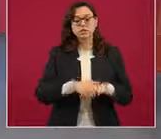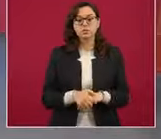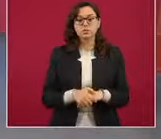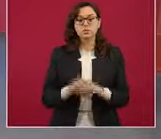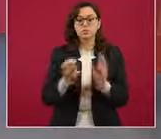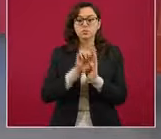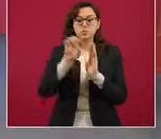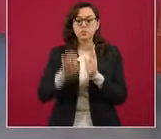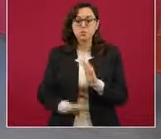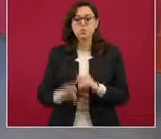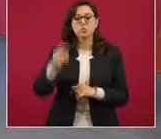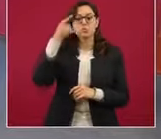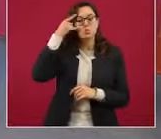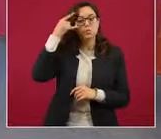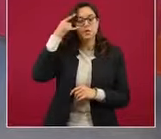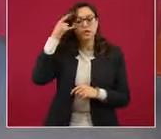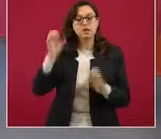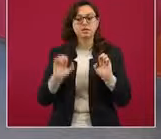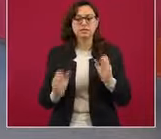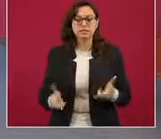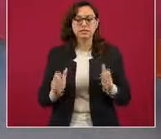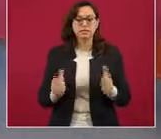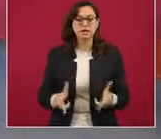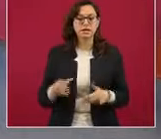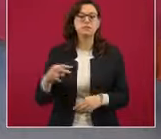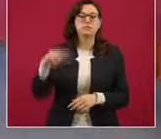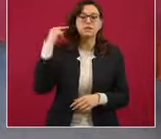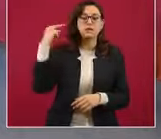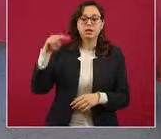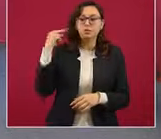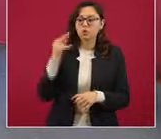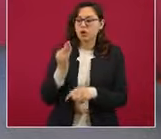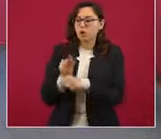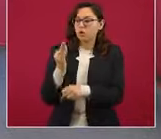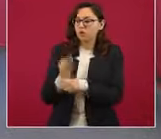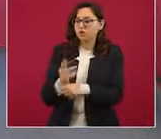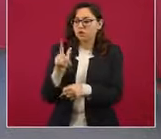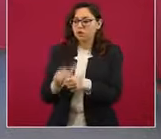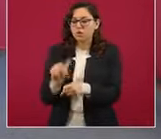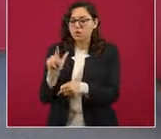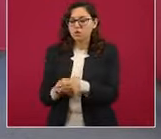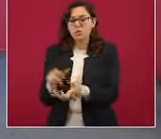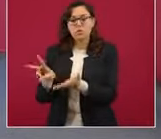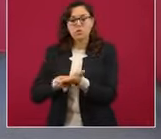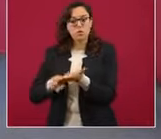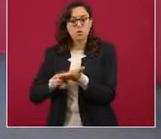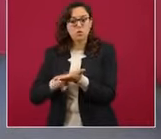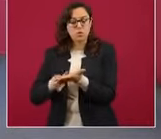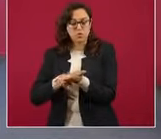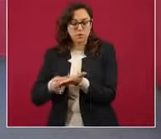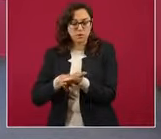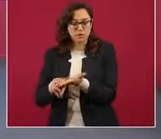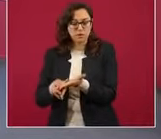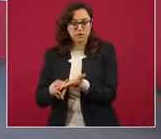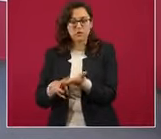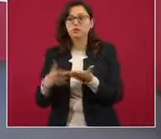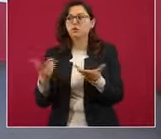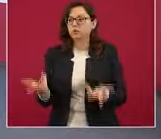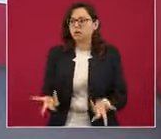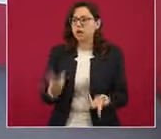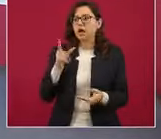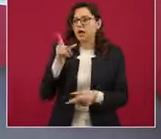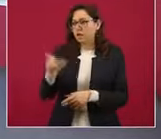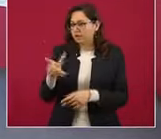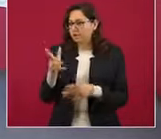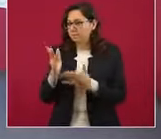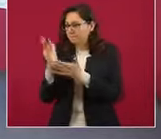de Campeche, de Chiapas, de Veracruz, que están en semáforo verde. Entonces, ya no